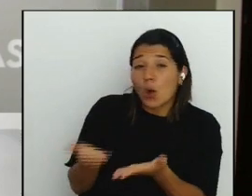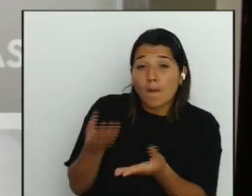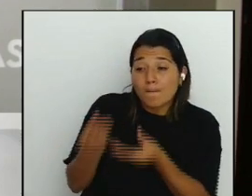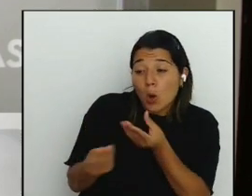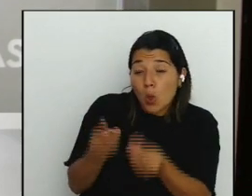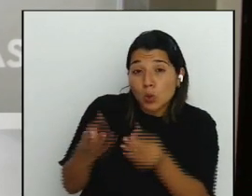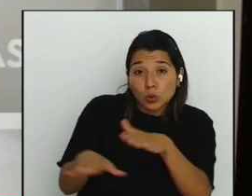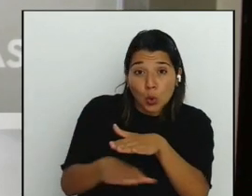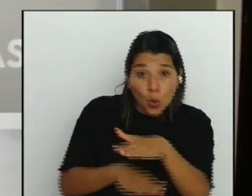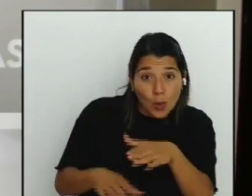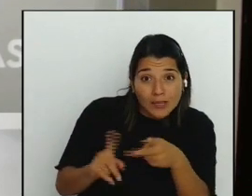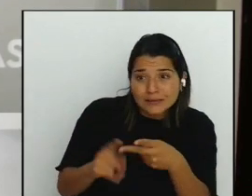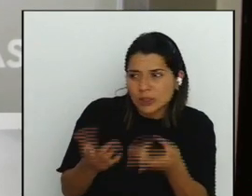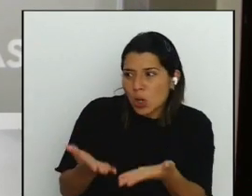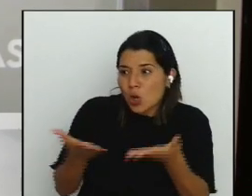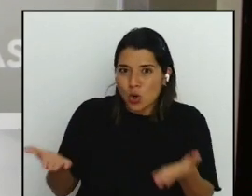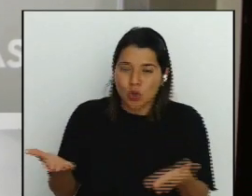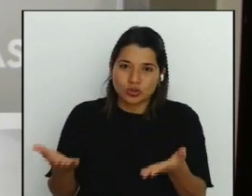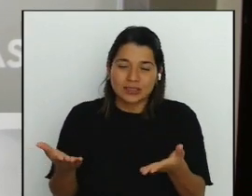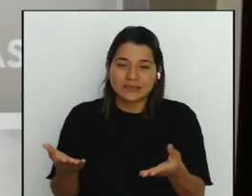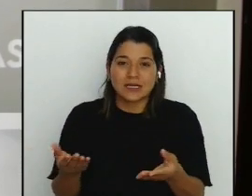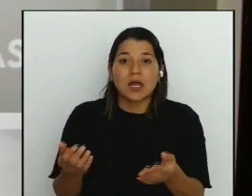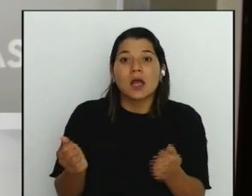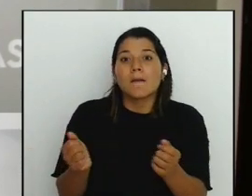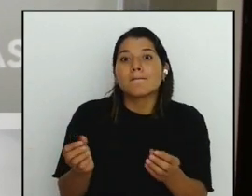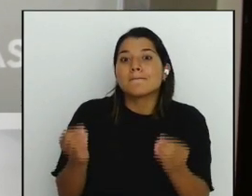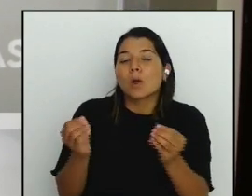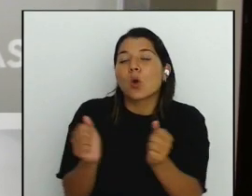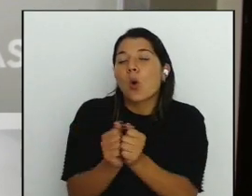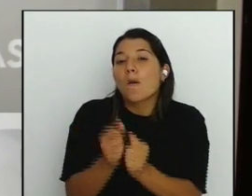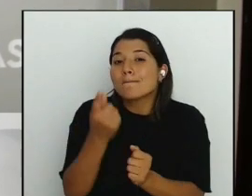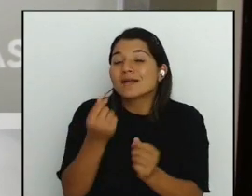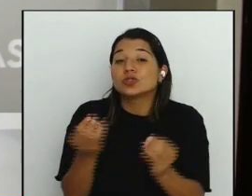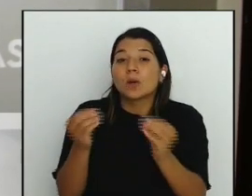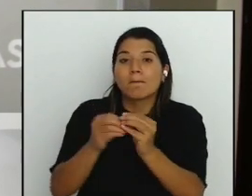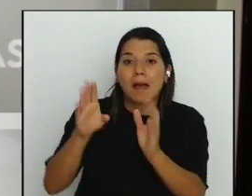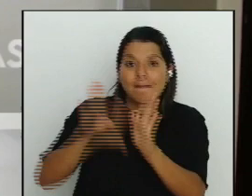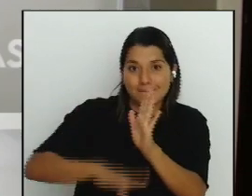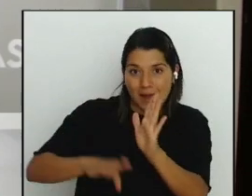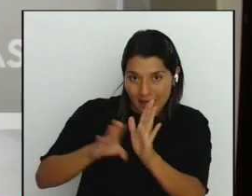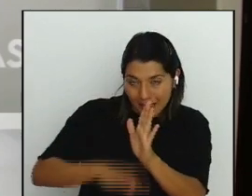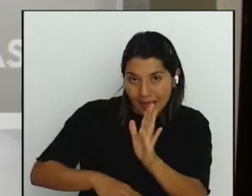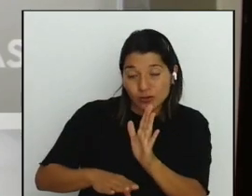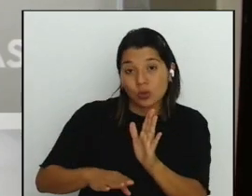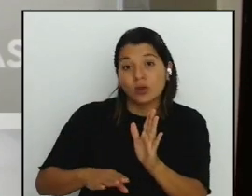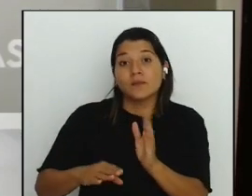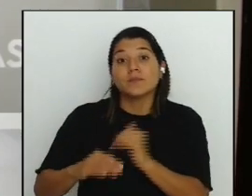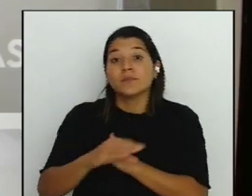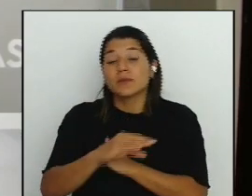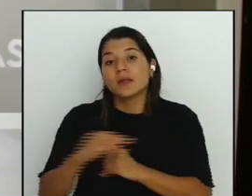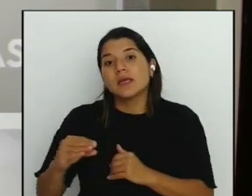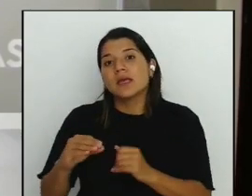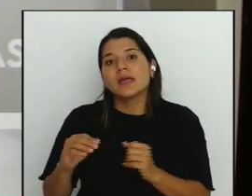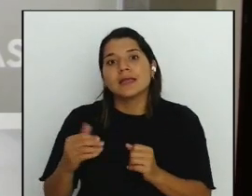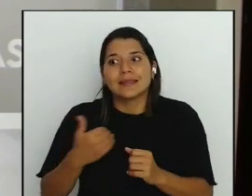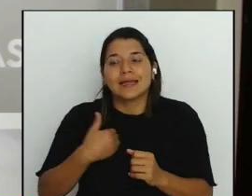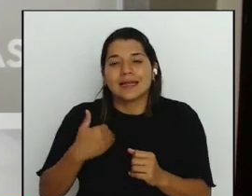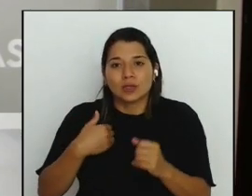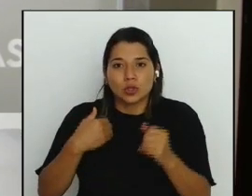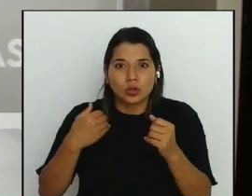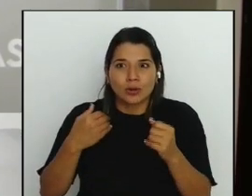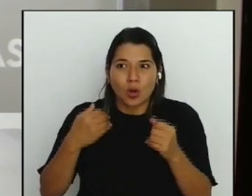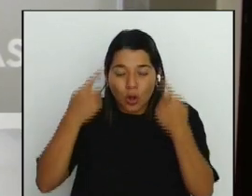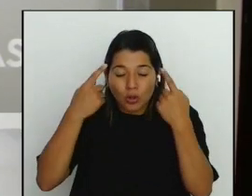cómodos, de precios más bajos, con costos más bajos, generando rendimiento después de esa producción en meses posteriores. Es decir,